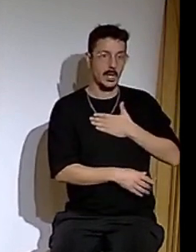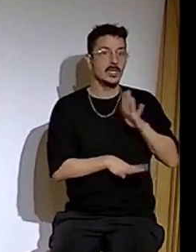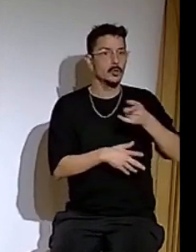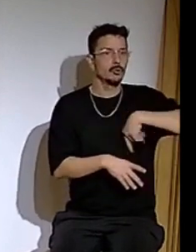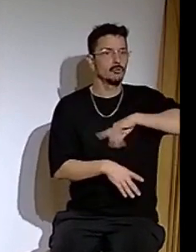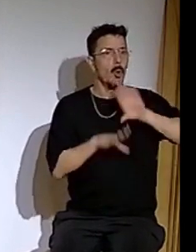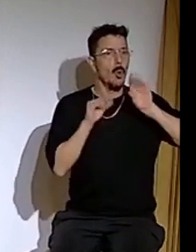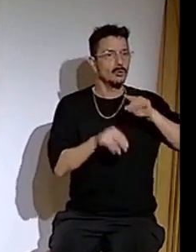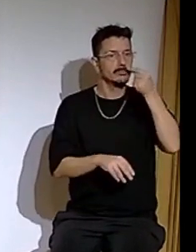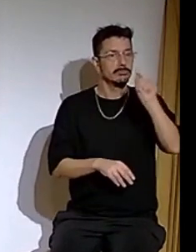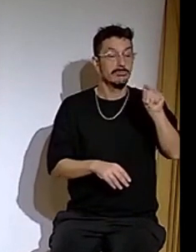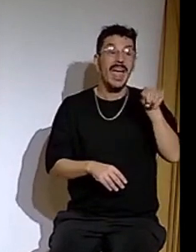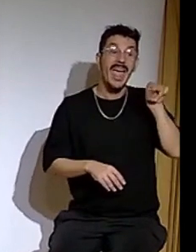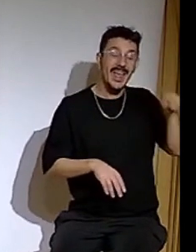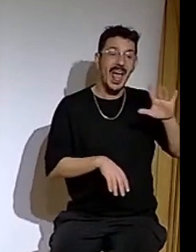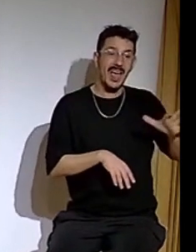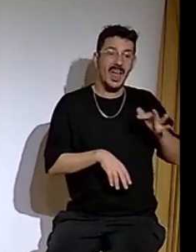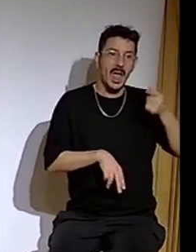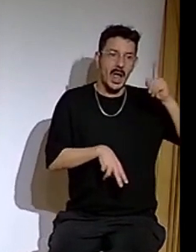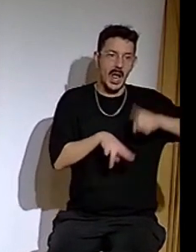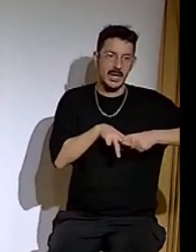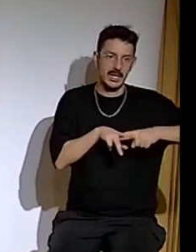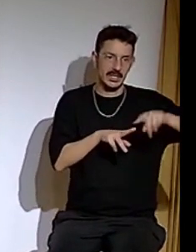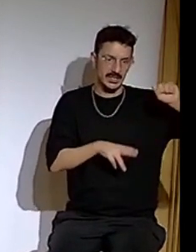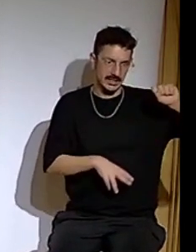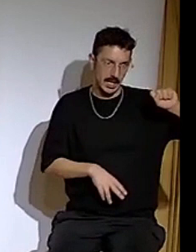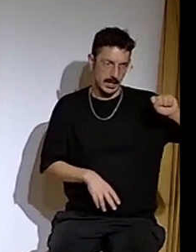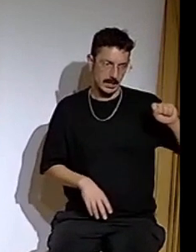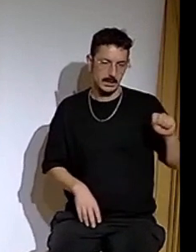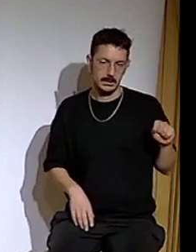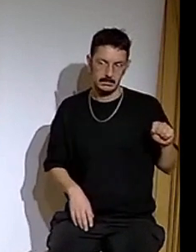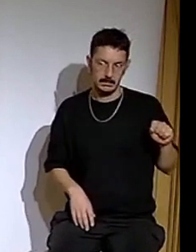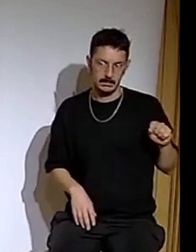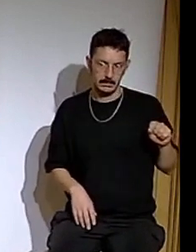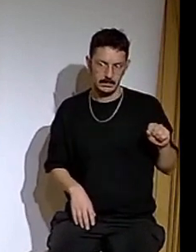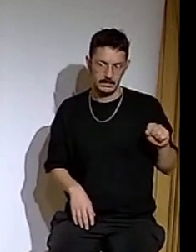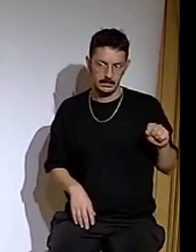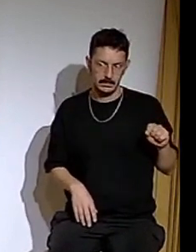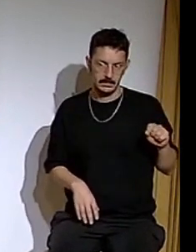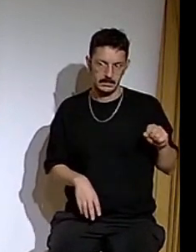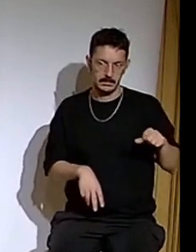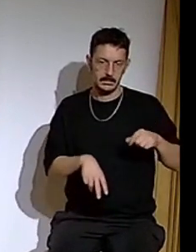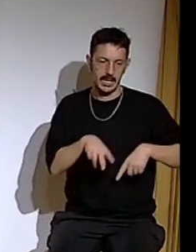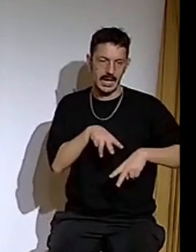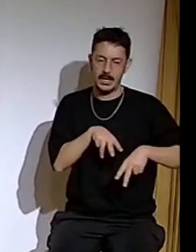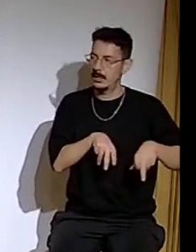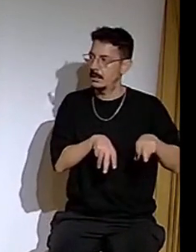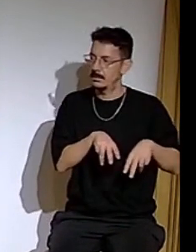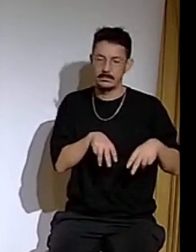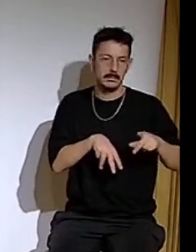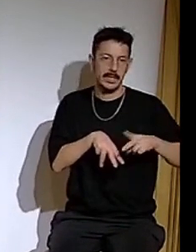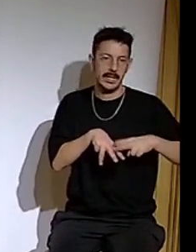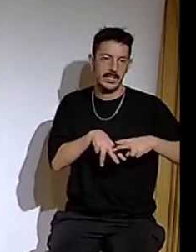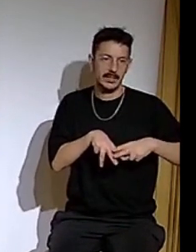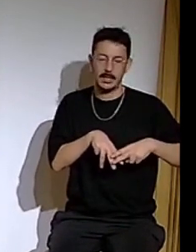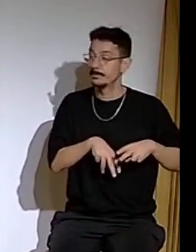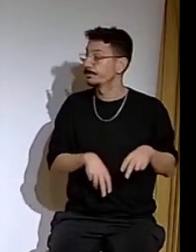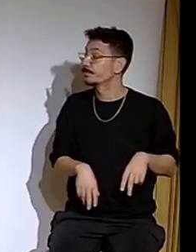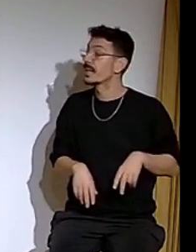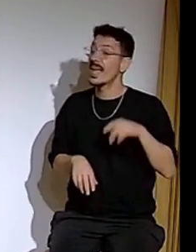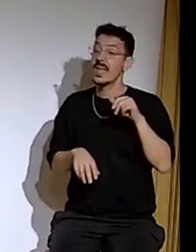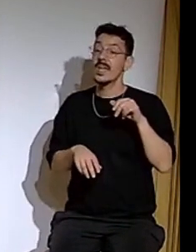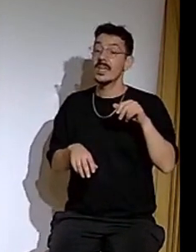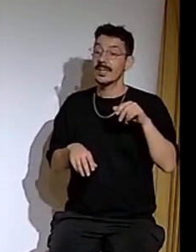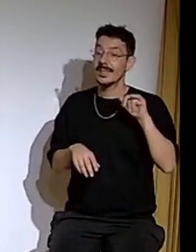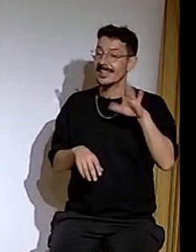él era anarquista también él era andaluz él era sevillano y él es uno de los que se manifestó Y